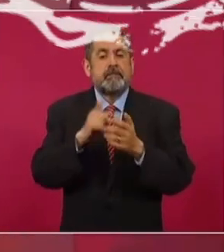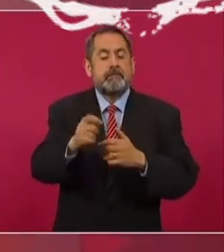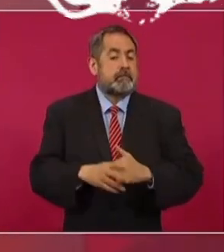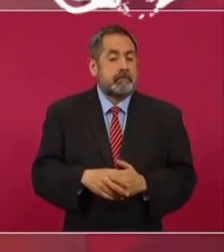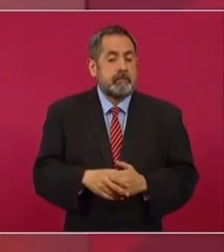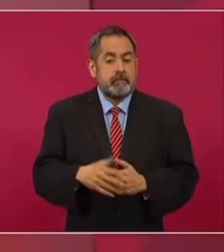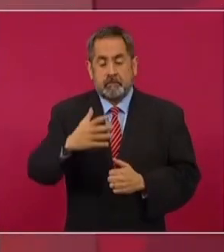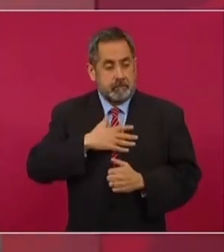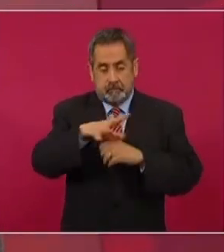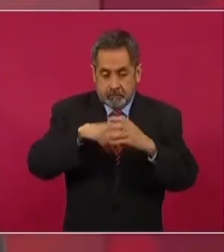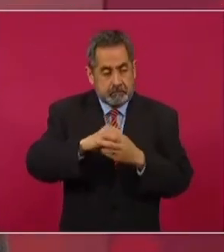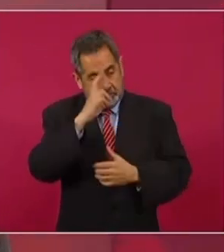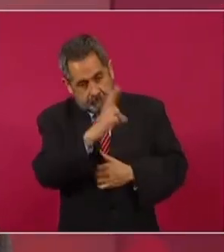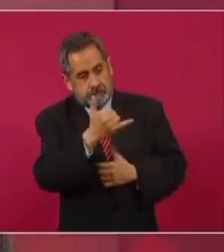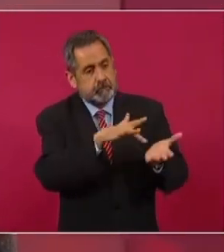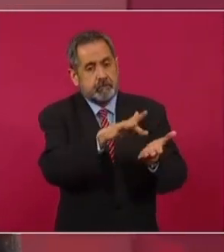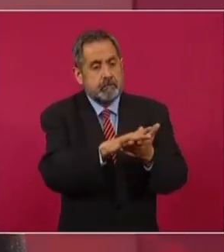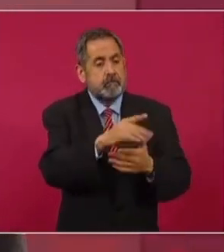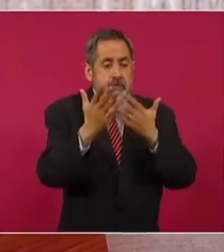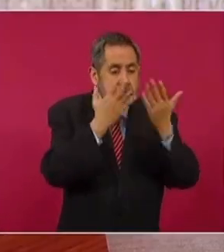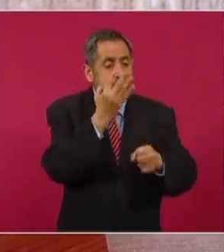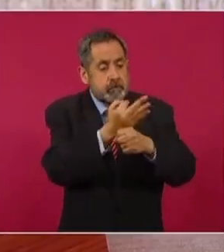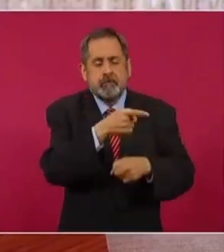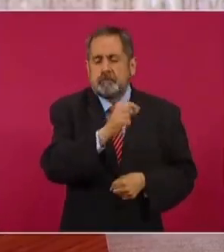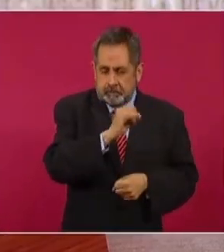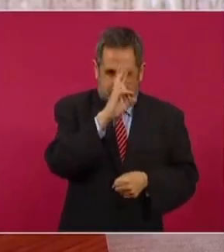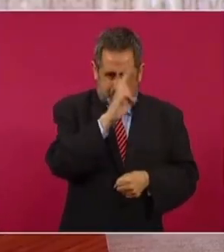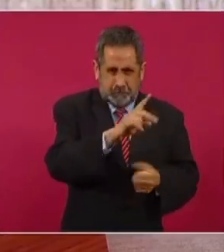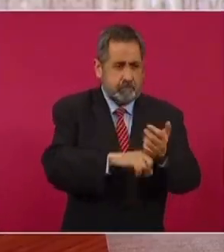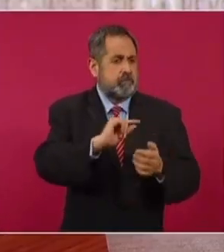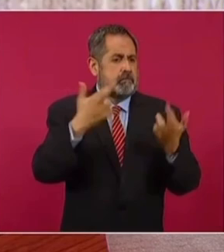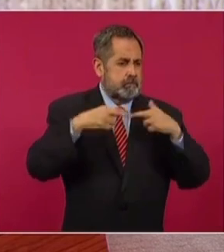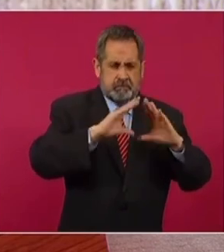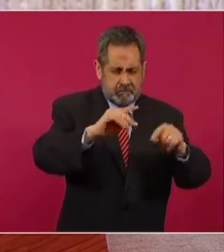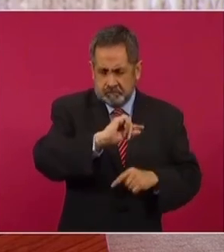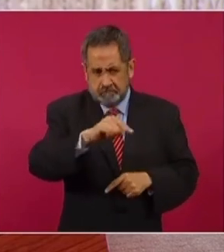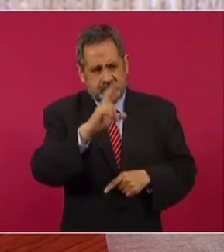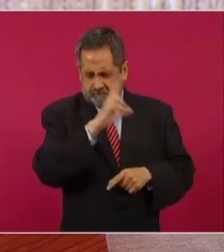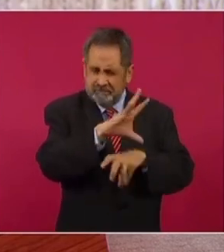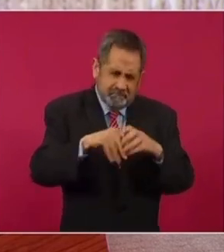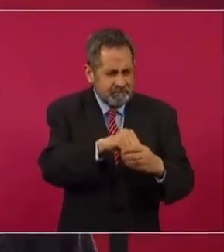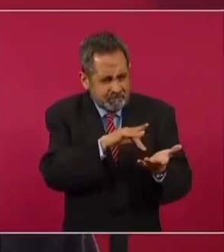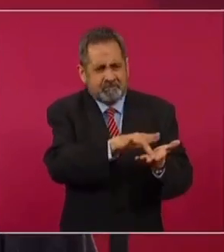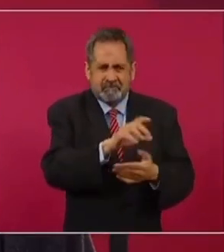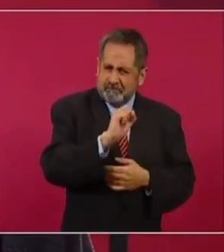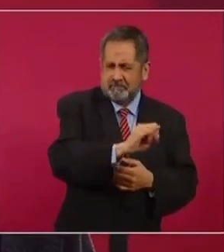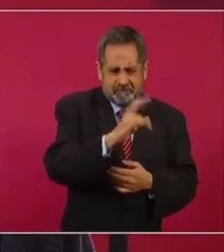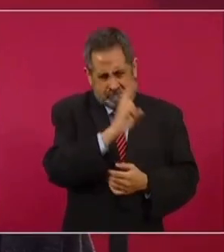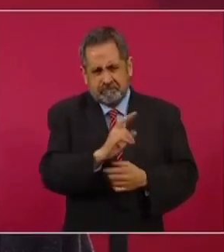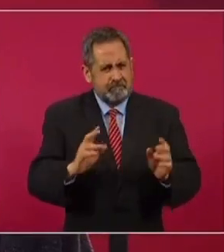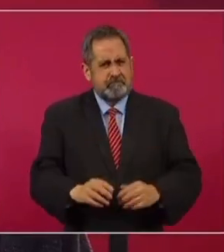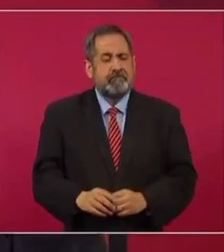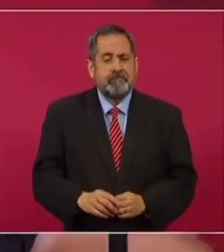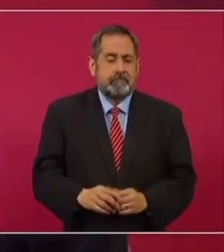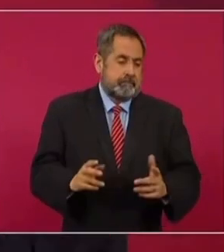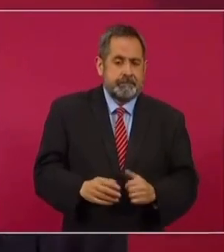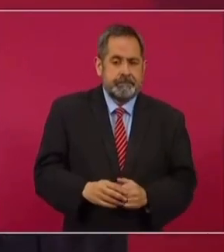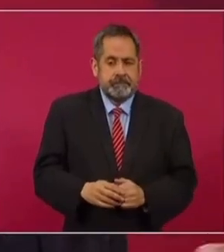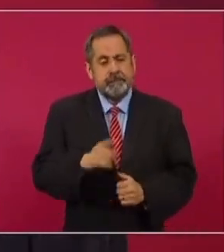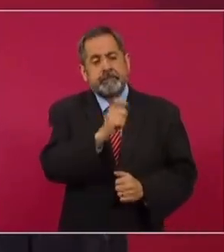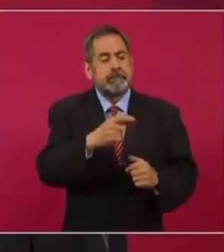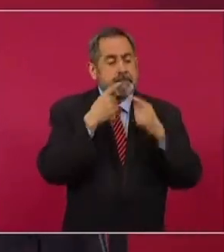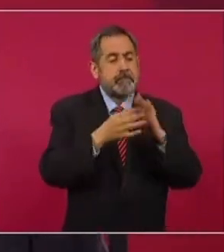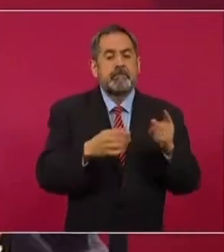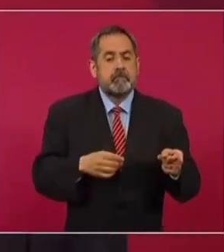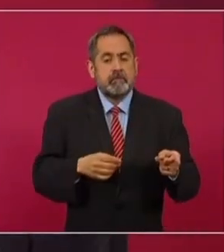y todo nuestro respeto, nuestro apoyo a los estudiantes, a los académicos, todo nuestro respeto. Nada más, que